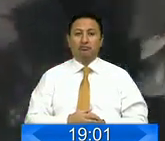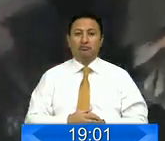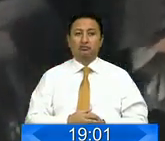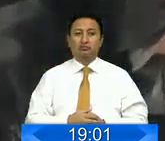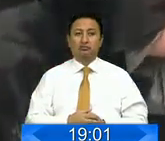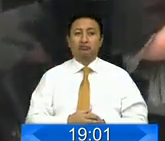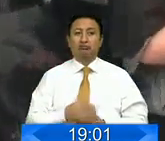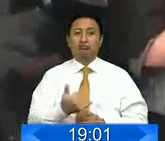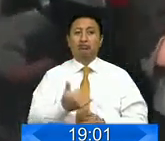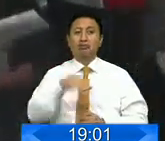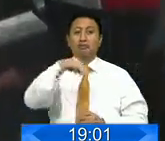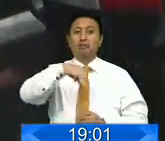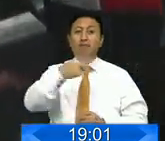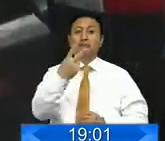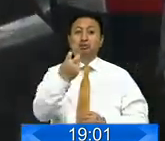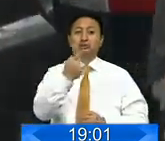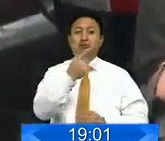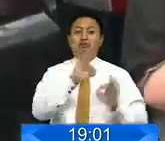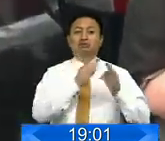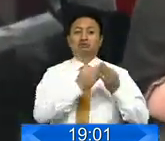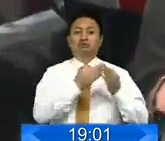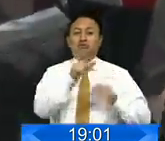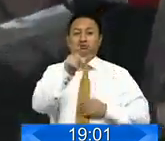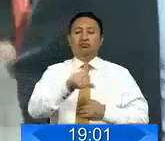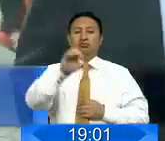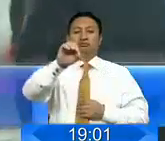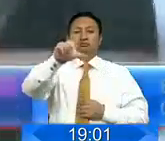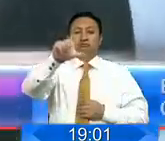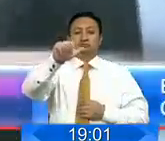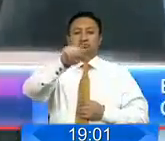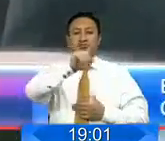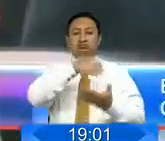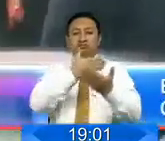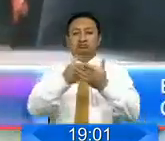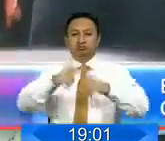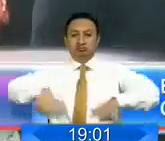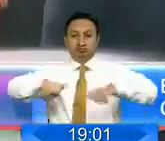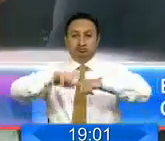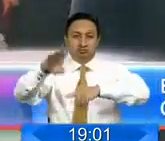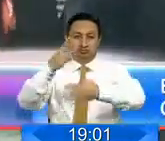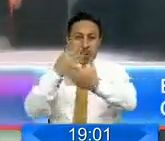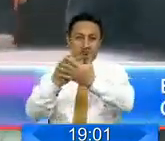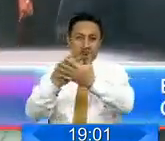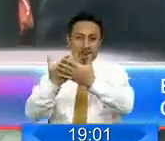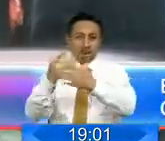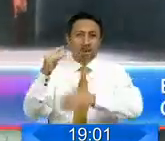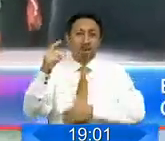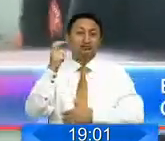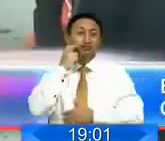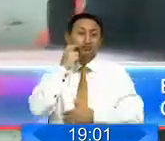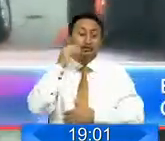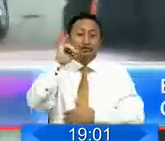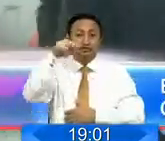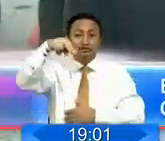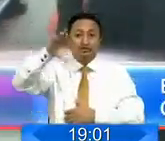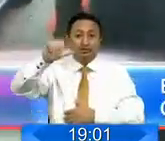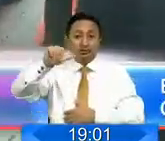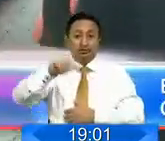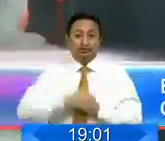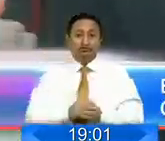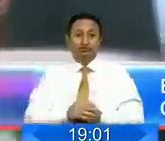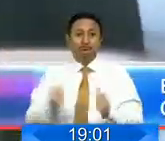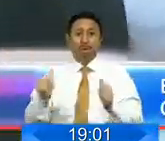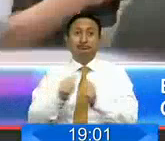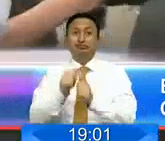Al mediodía de este martes, la familia del sueco Ola Vini llegó hasta el centro de detención provisional de El Inca, junto al cónsul escandinavo